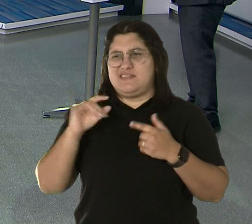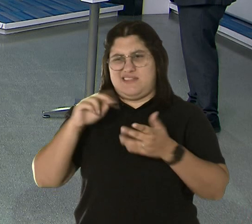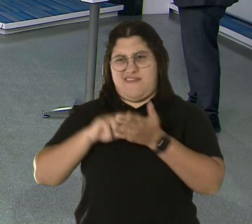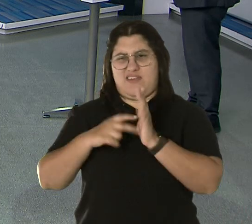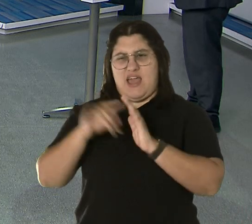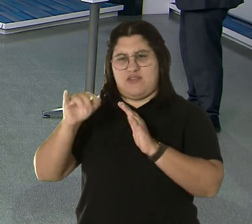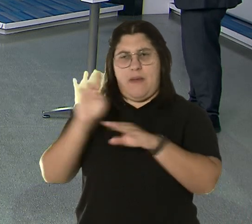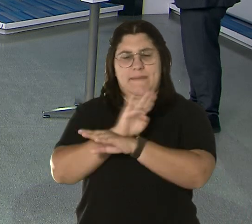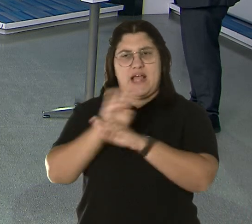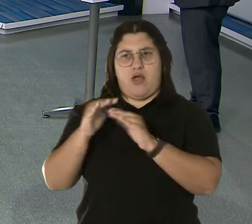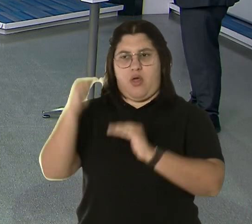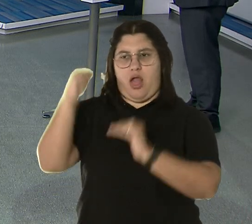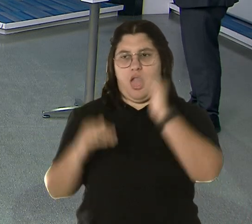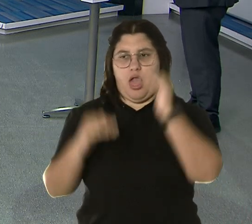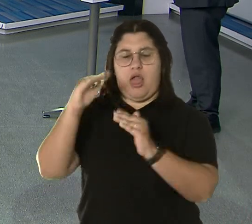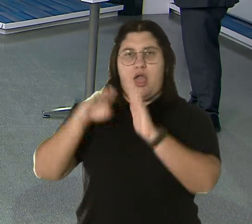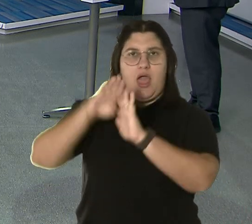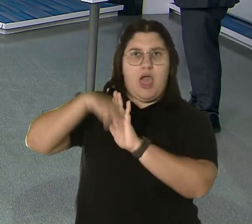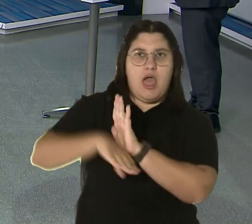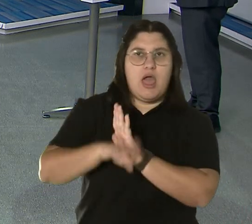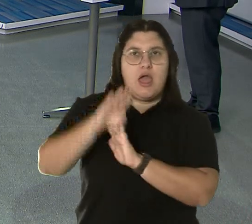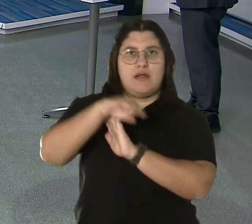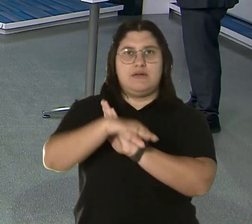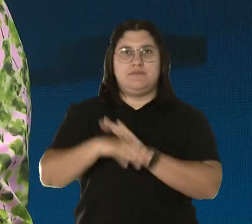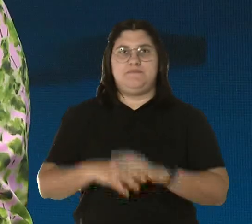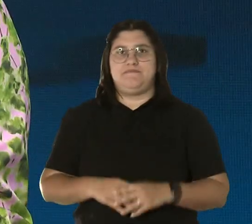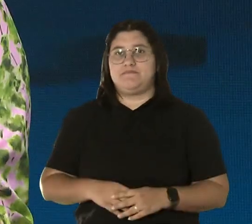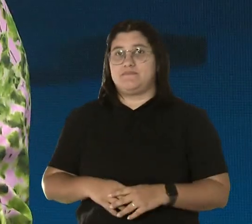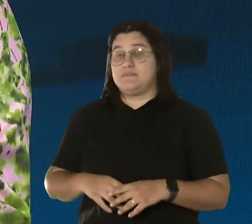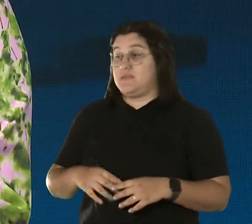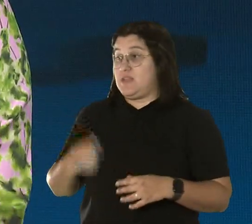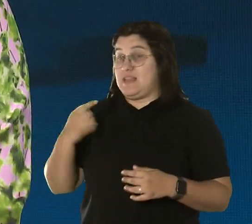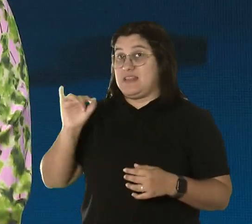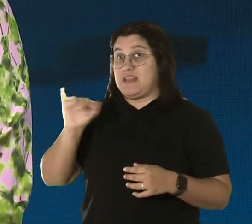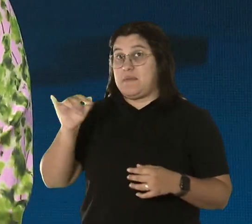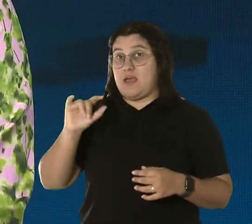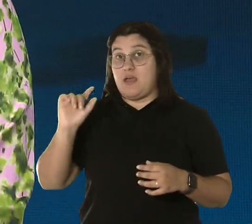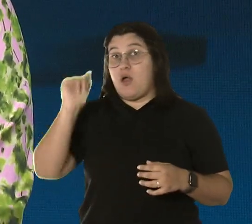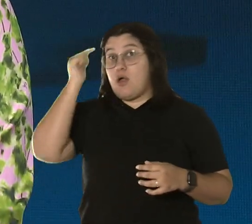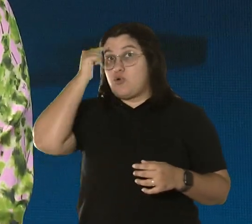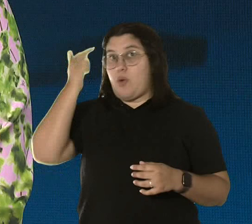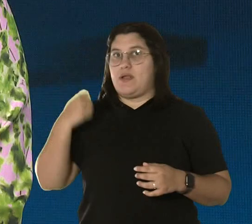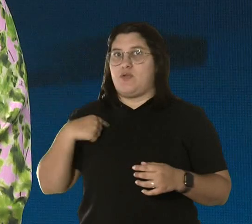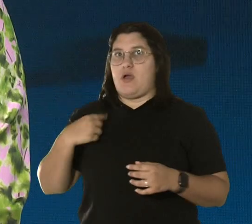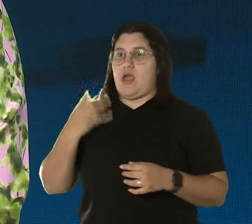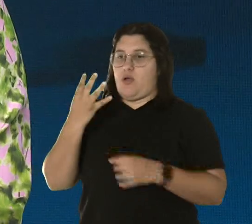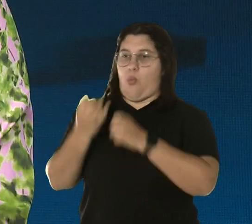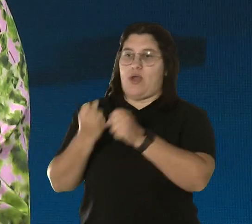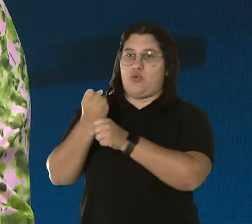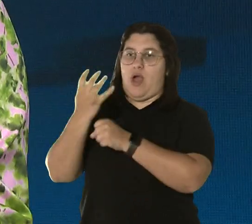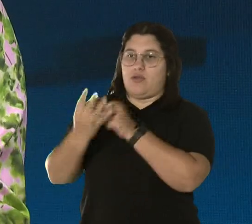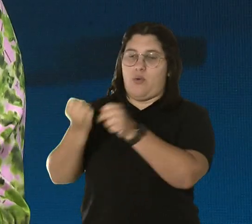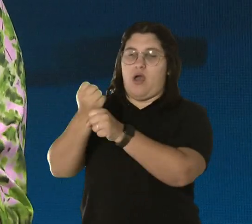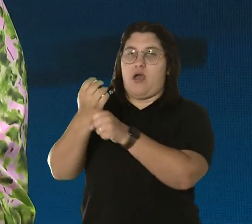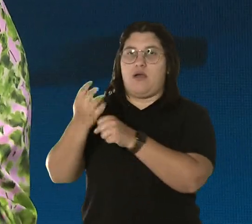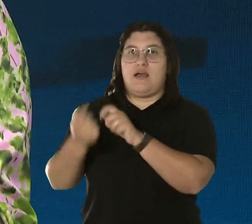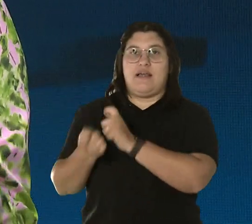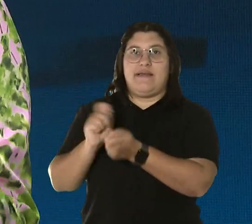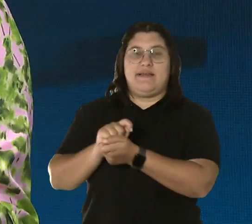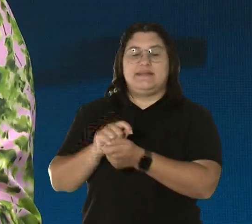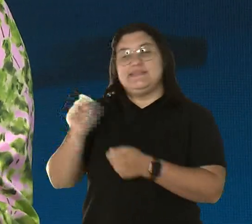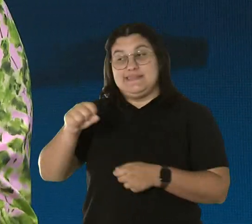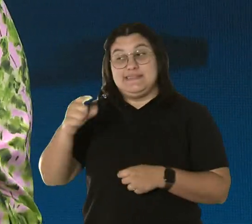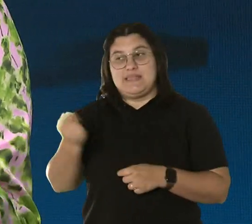mercado? Mira, claro que sí, porque cuando hay y los gobiernos aquí del 2000 hacia el presente son de cada 4 años, o sea, cambian. Es correcto. Cada vez que hay una